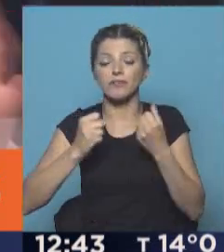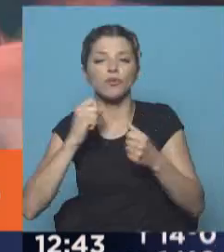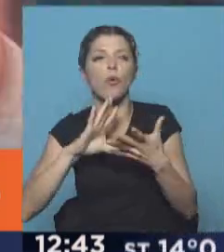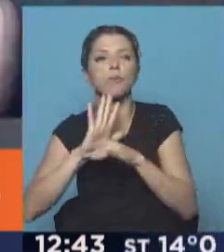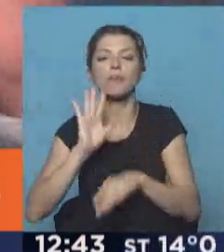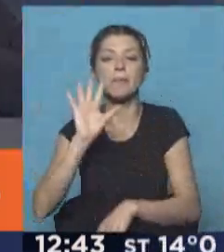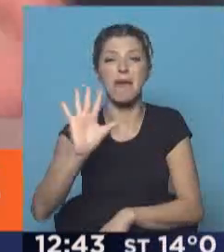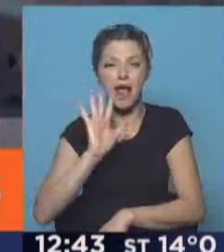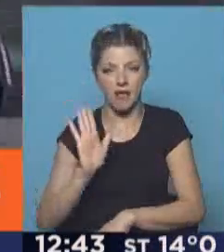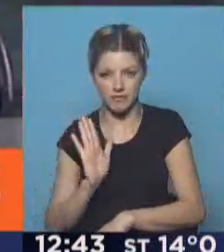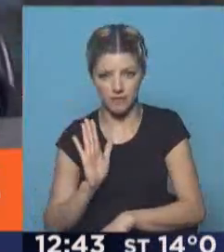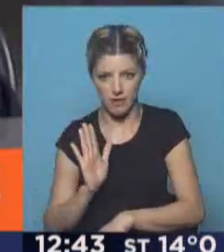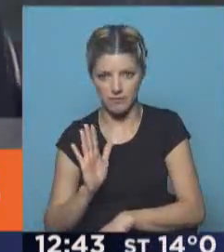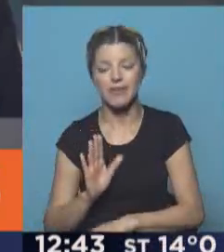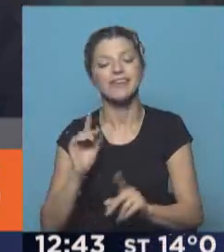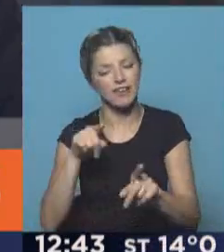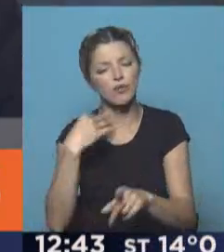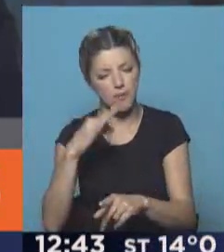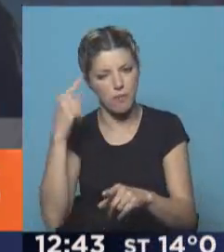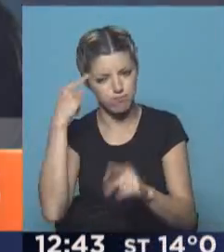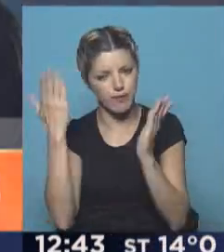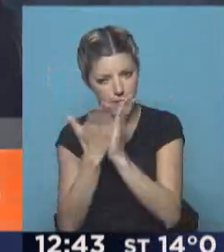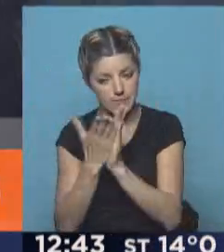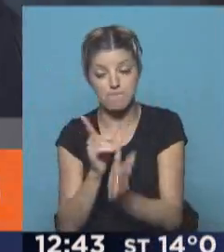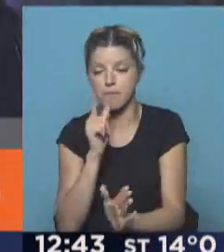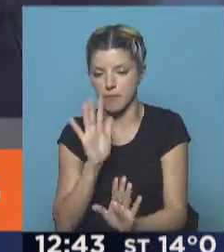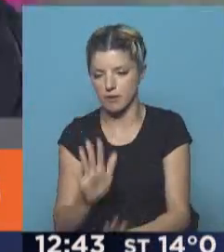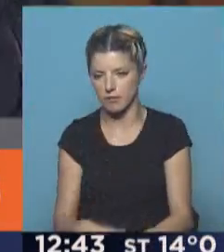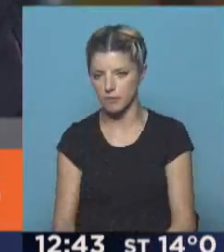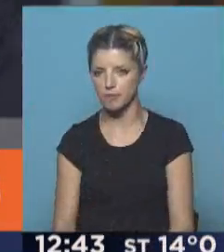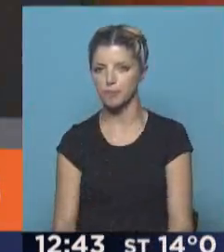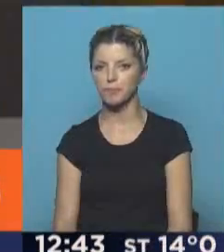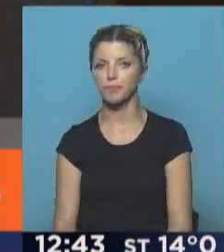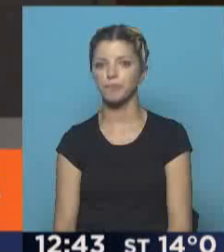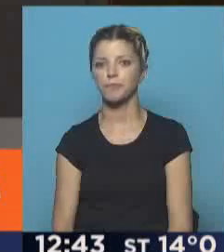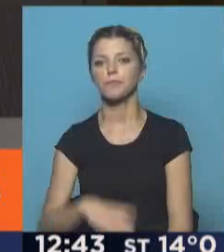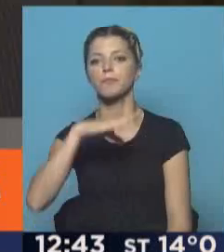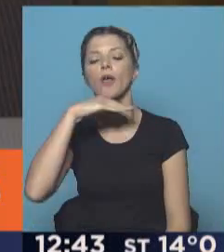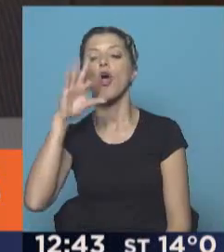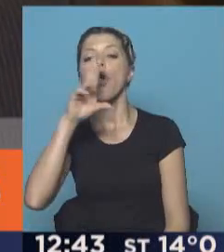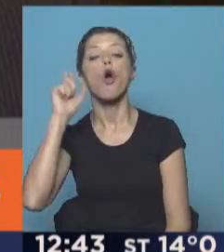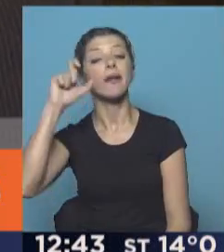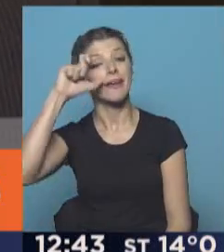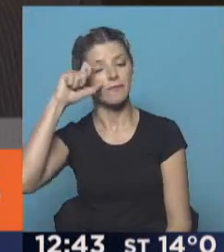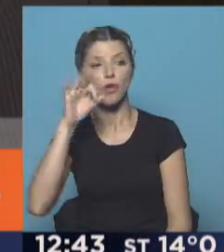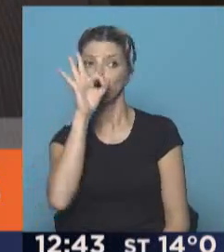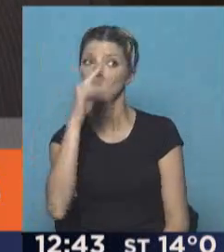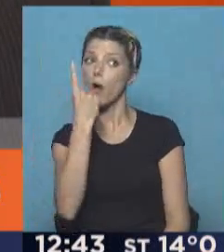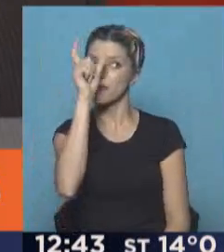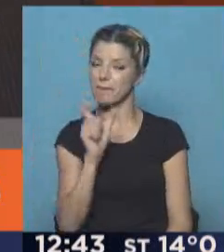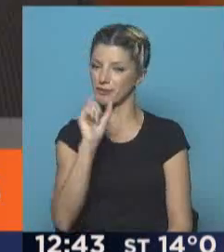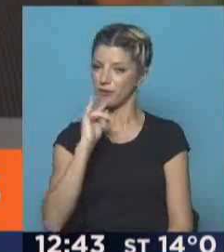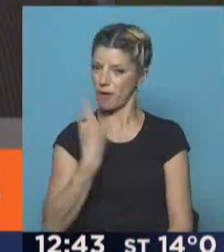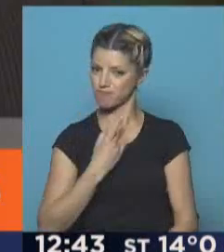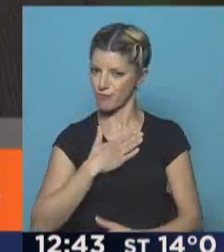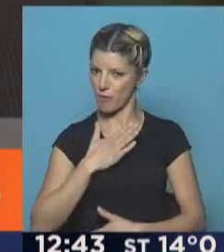y de bronca. Me parece que ahí tenemos que empezar a pensar qué hacemos con eso. Sí, Jorge. Nunca se trata de un caso individual. Esto es lo que